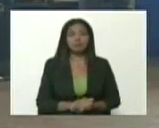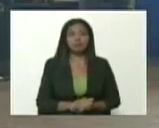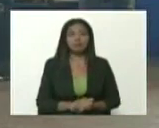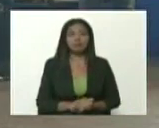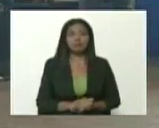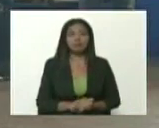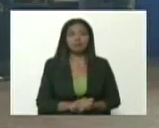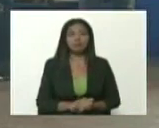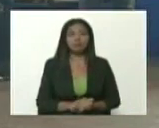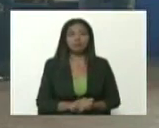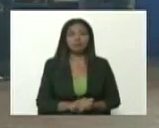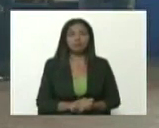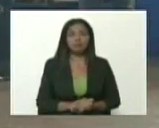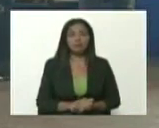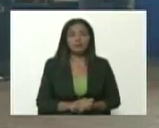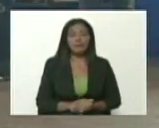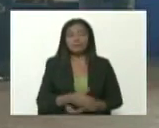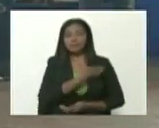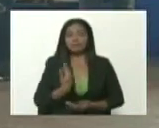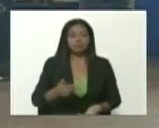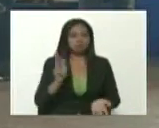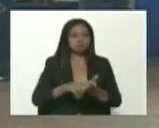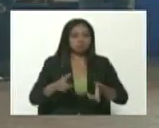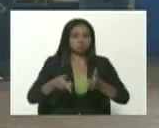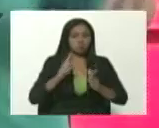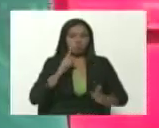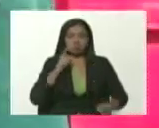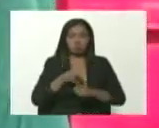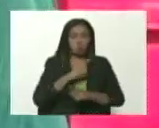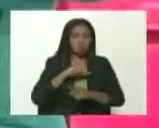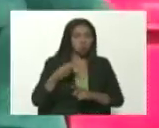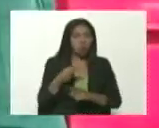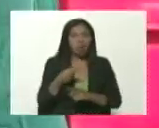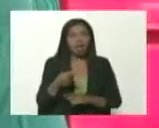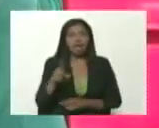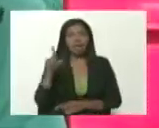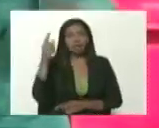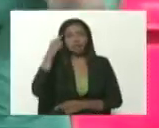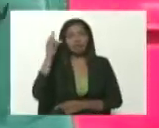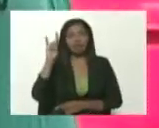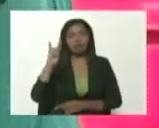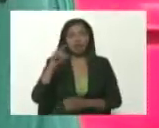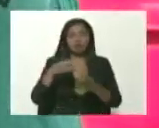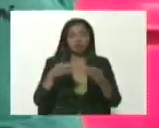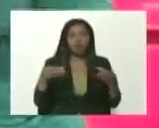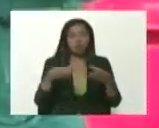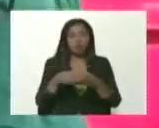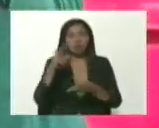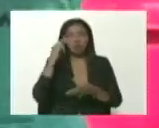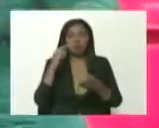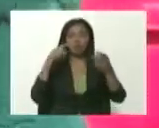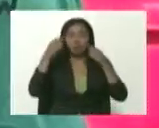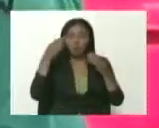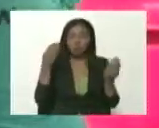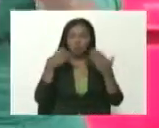Ok, presidente, sus órdenes serán cumplidas a partir del día lunes. Todas las UVC del estado Zulia salimos a la